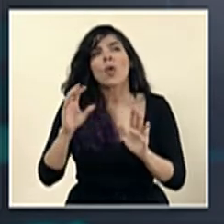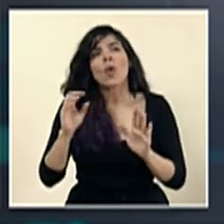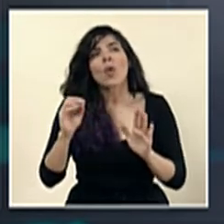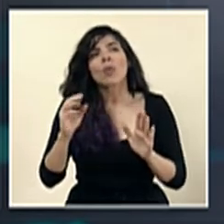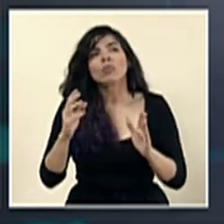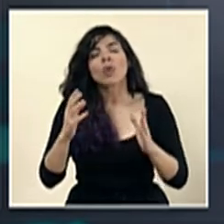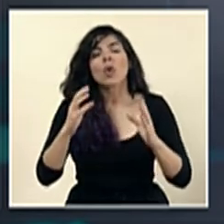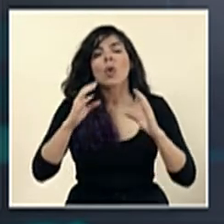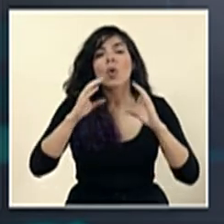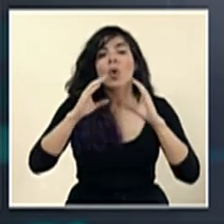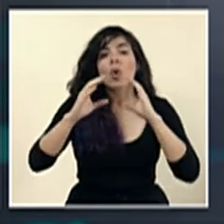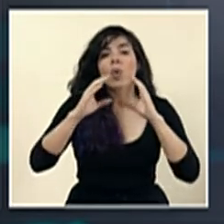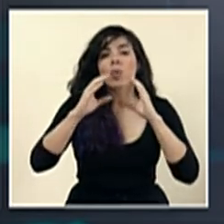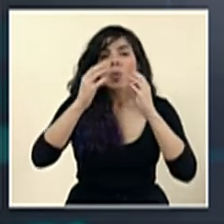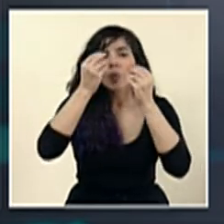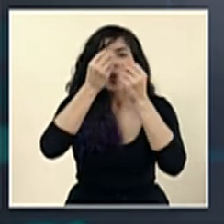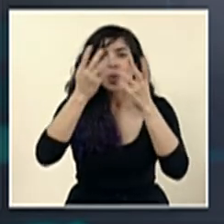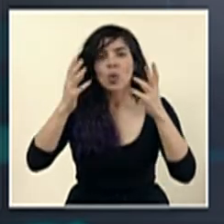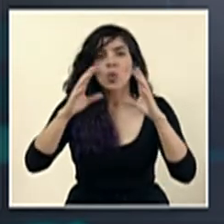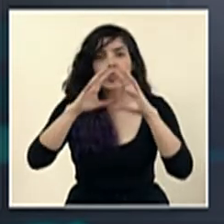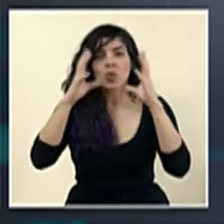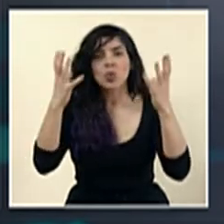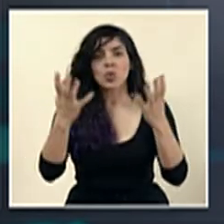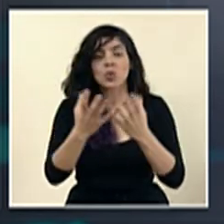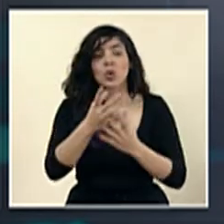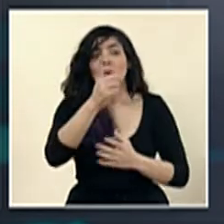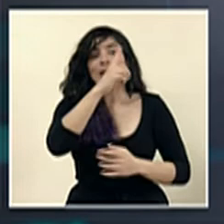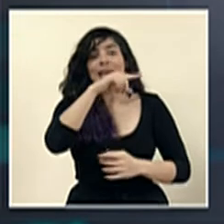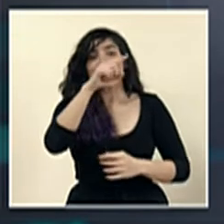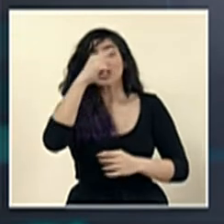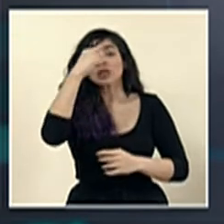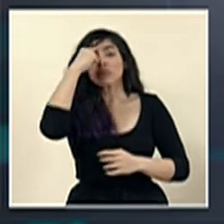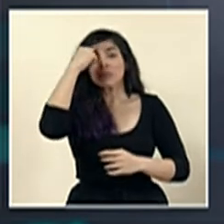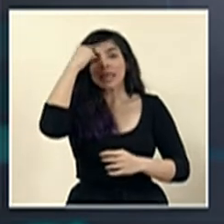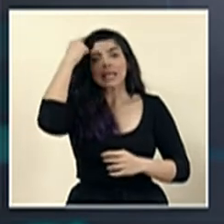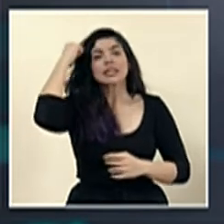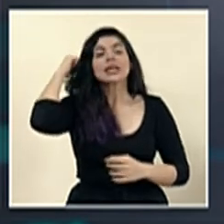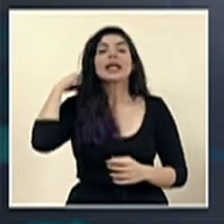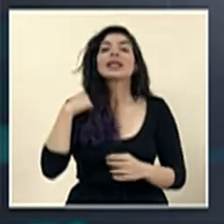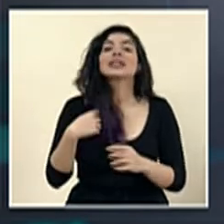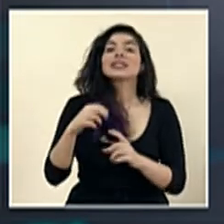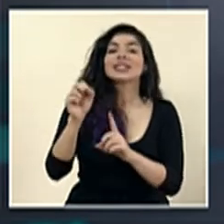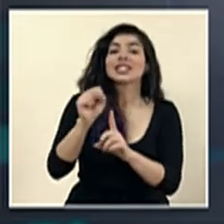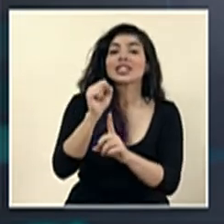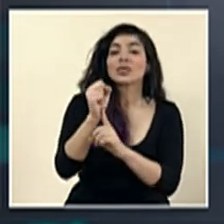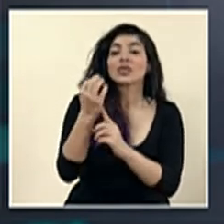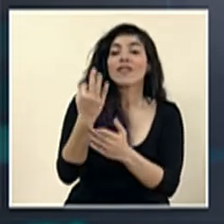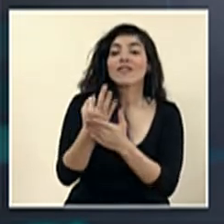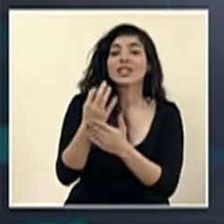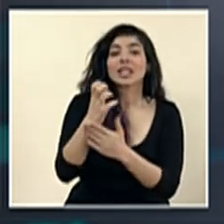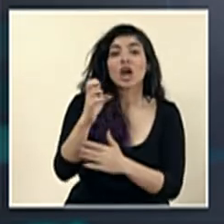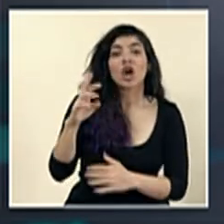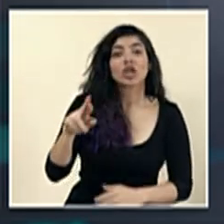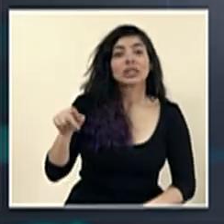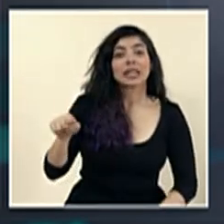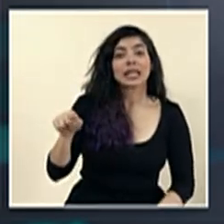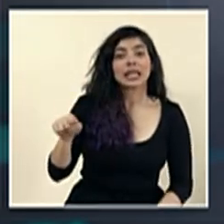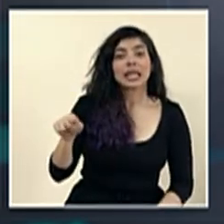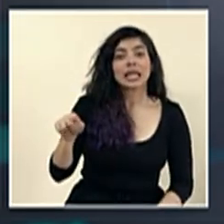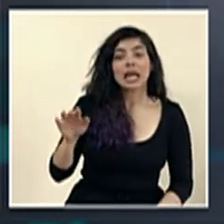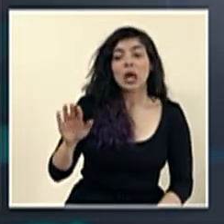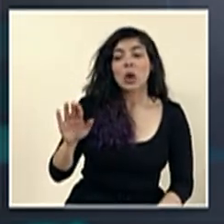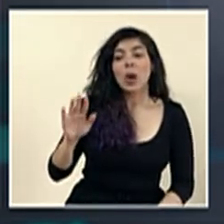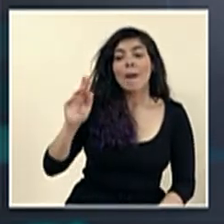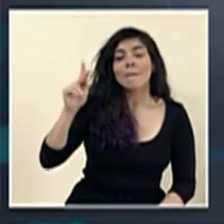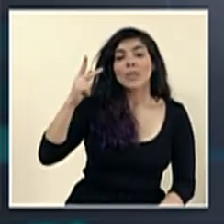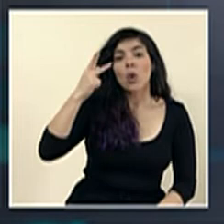comunicarle al mundo que ellos consideran que la posición fiscal de Costa Rica, que el marco de